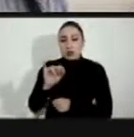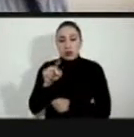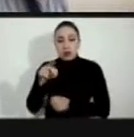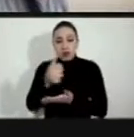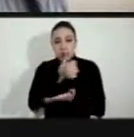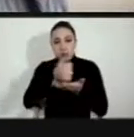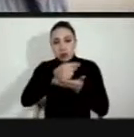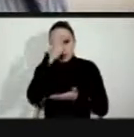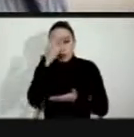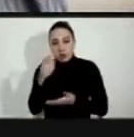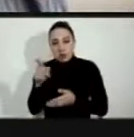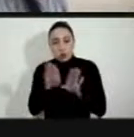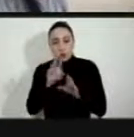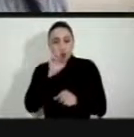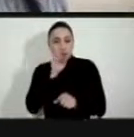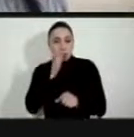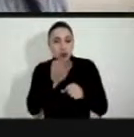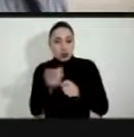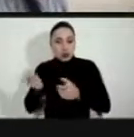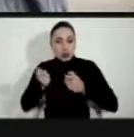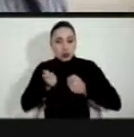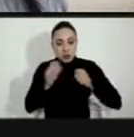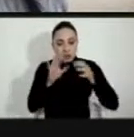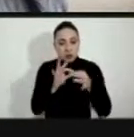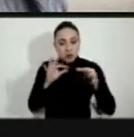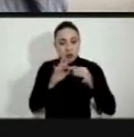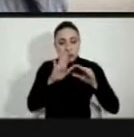sus atribuciones envíe a este órgano local un informe